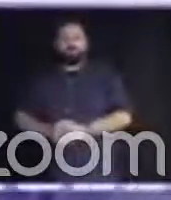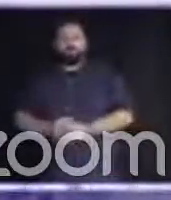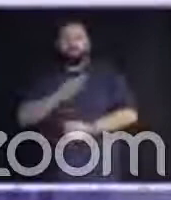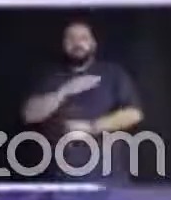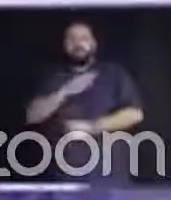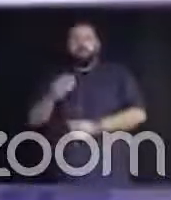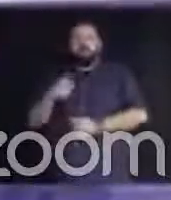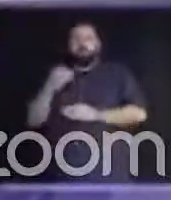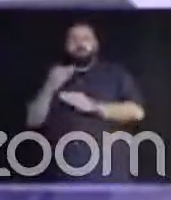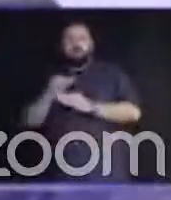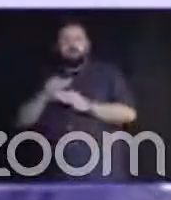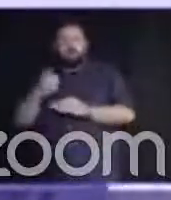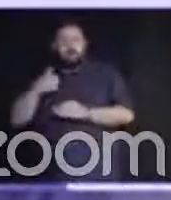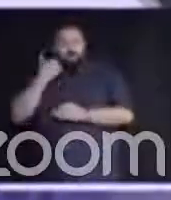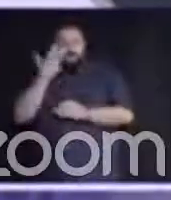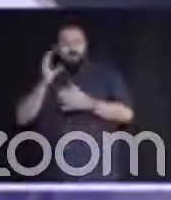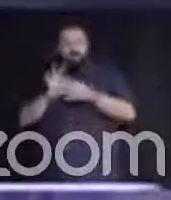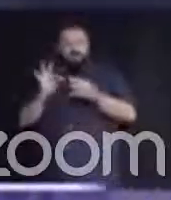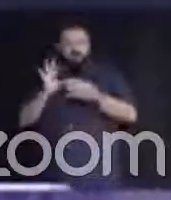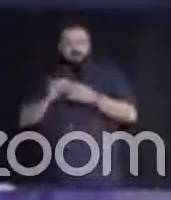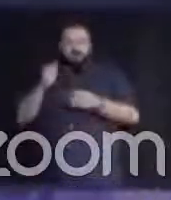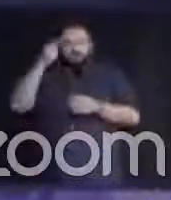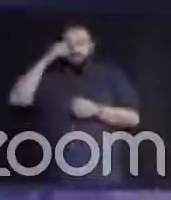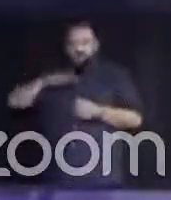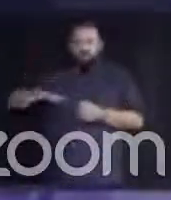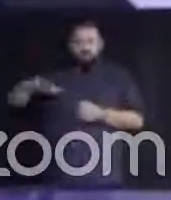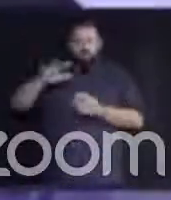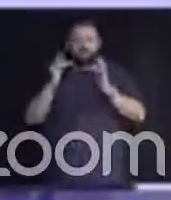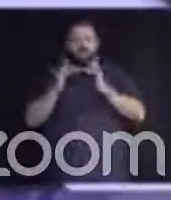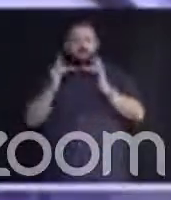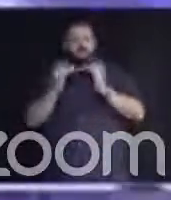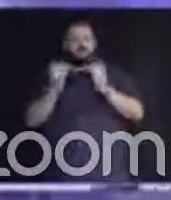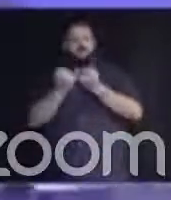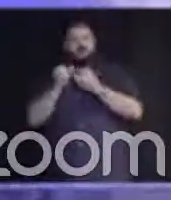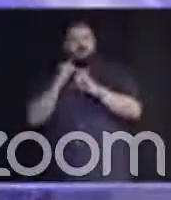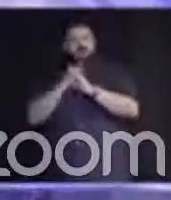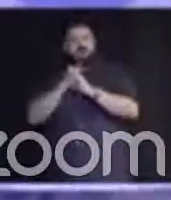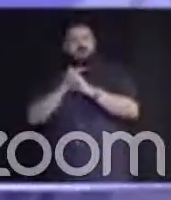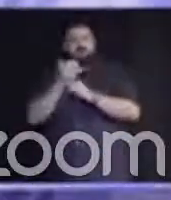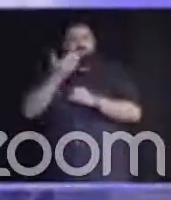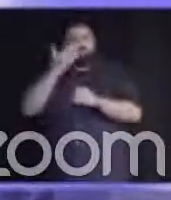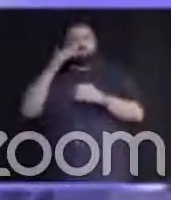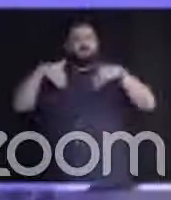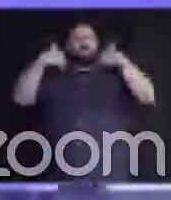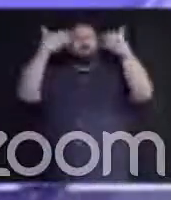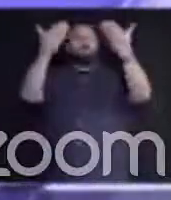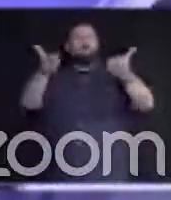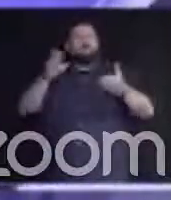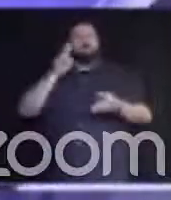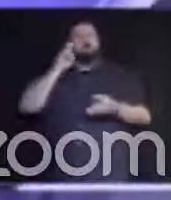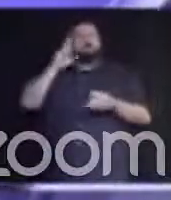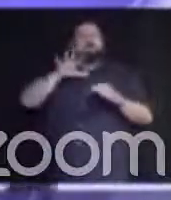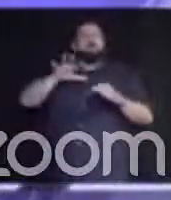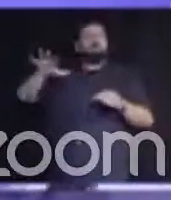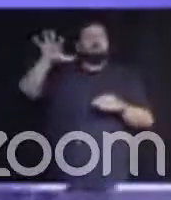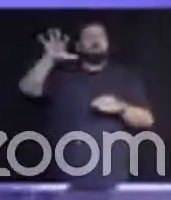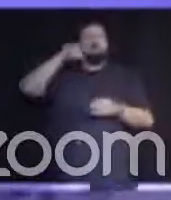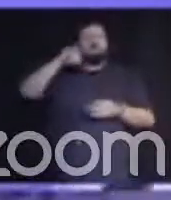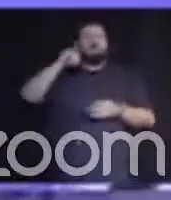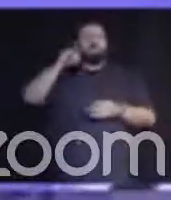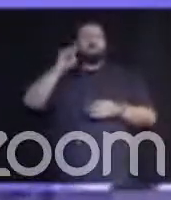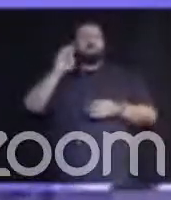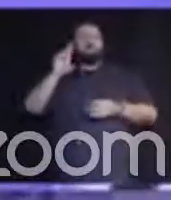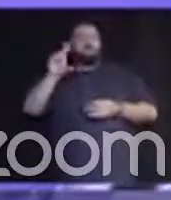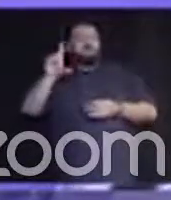Bueno, también les quiero contar, y esto también va para la gente que está conectada. Allá afuera, no sé si vieron que había como un mural, tipo las